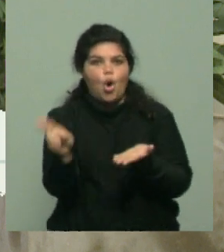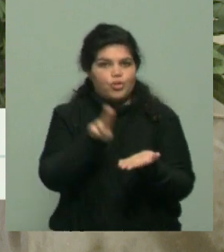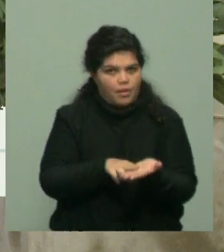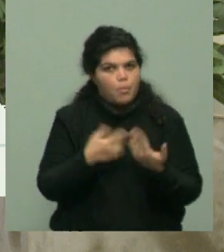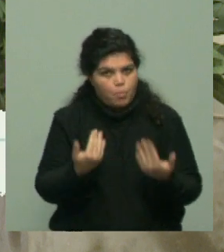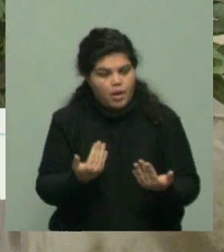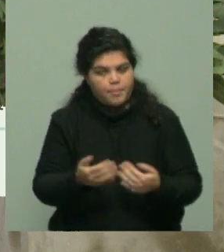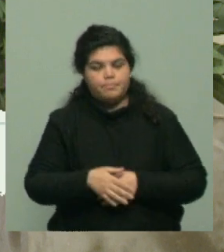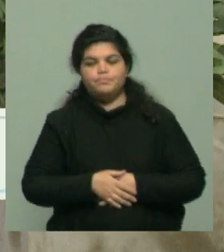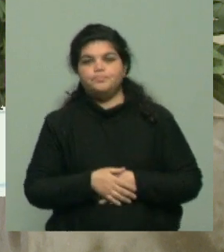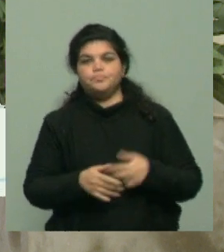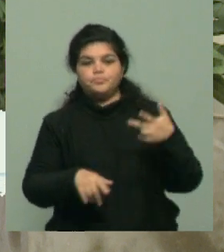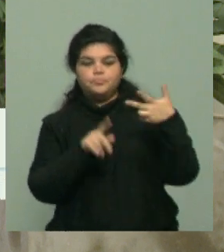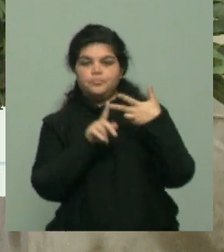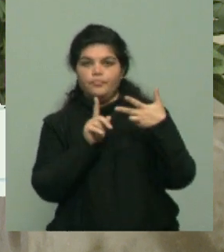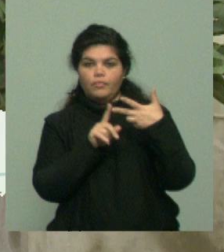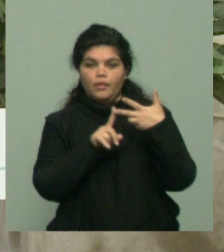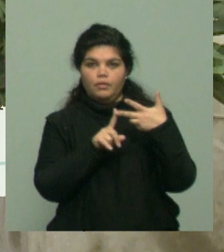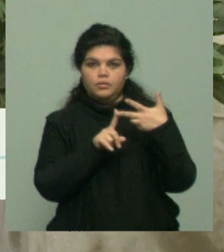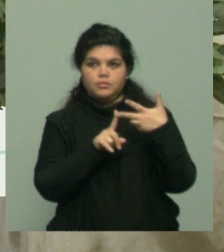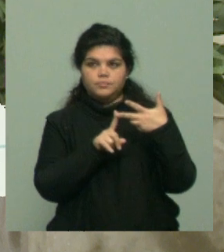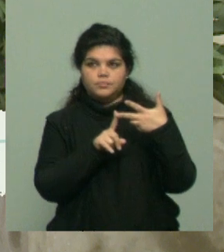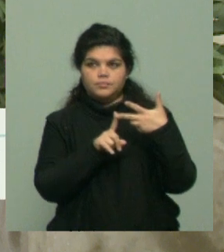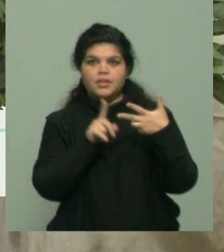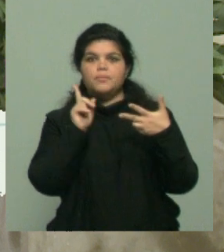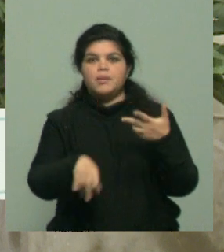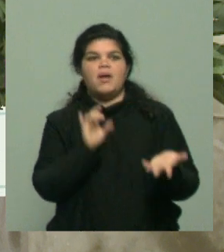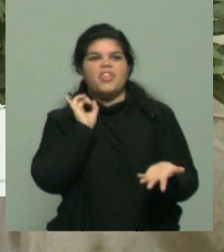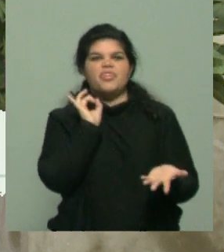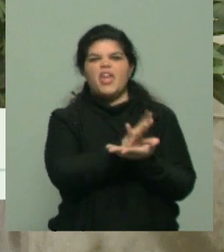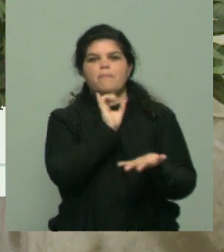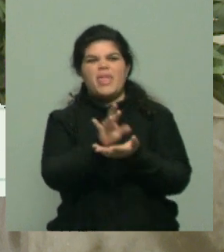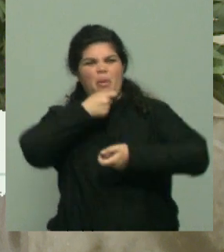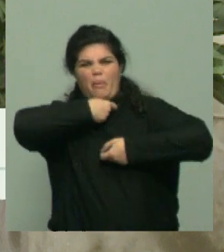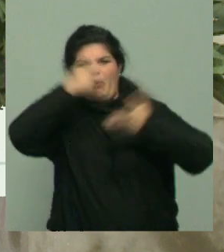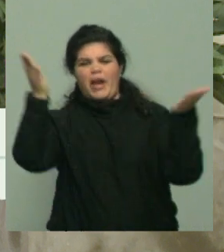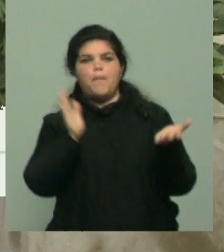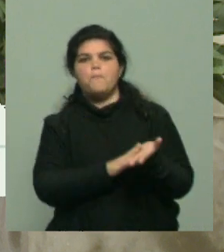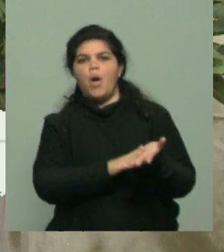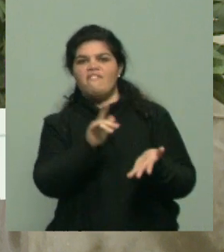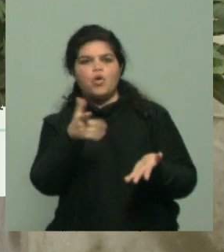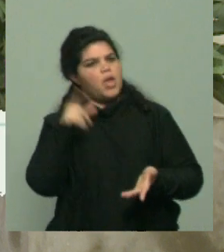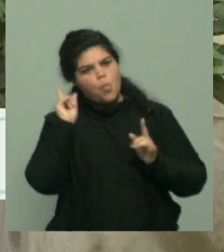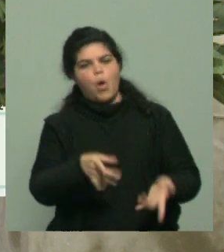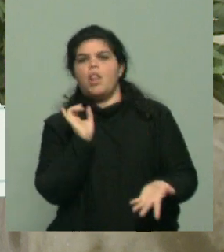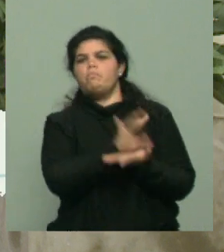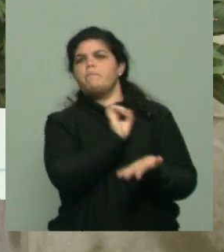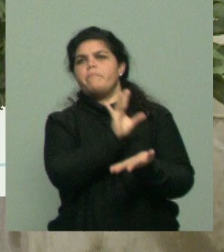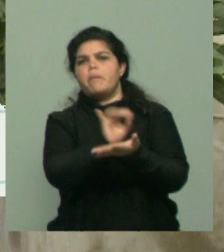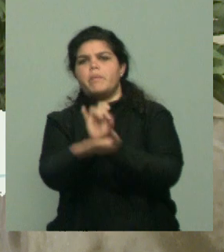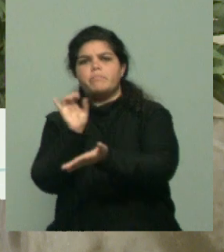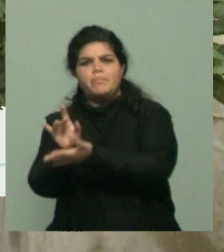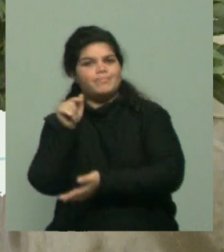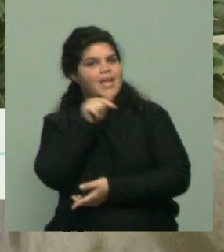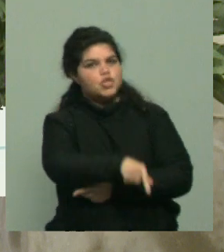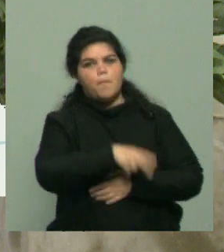punto, introduce la figura del despido discriminatorio, pero ya con una indemnización tarifada. Esto, bajándolo